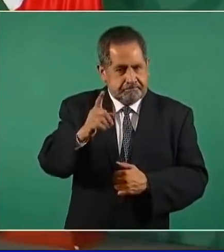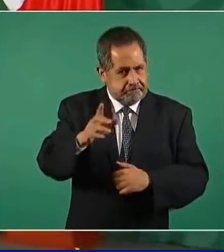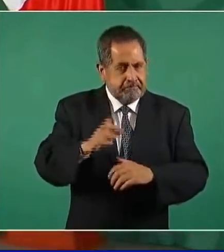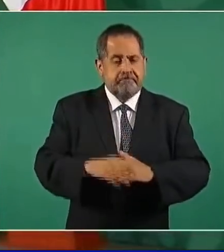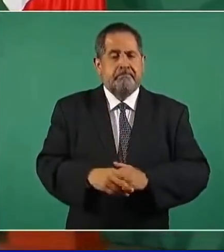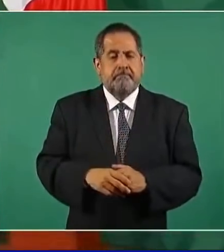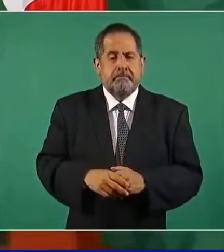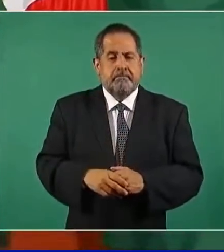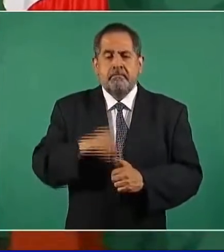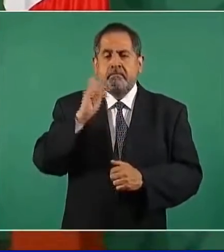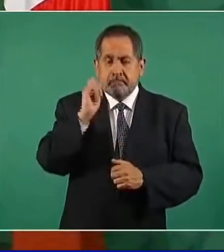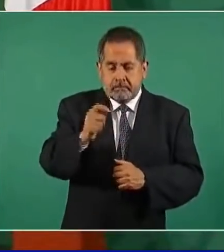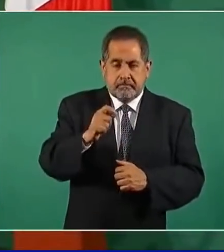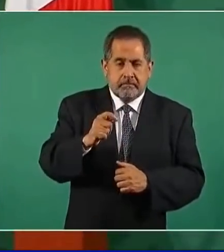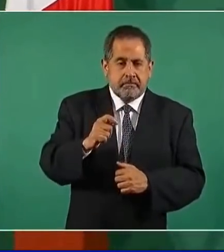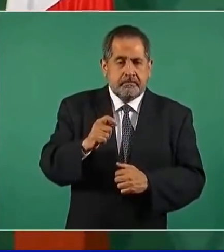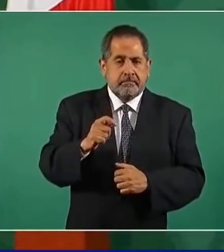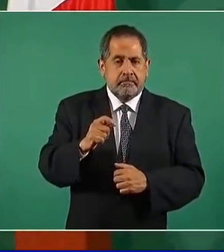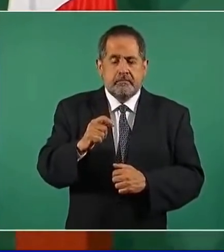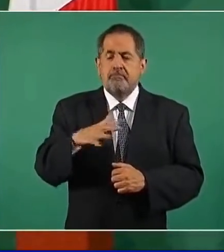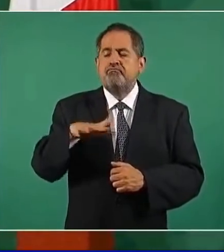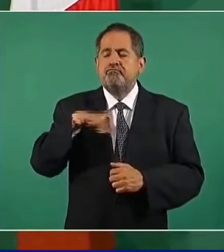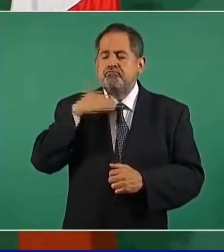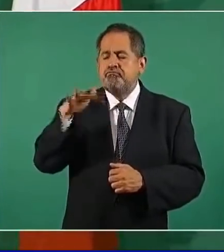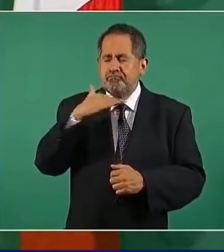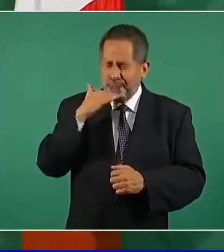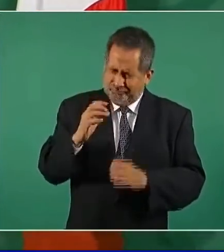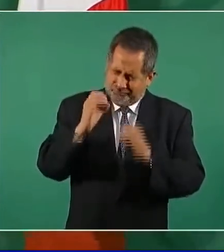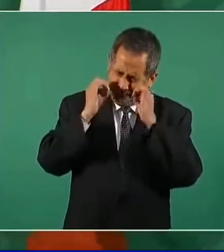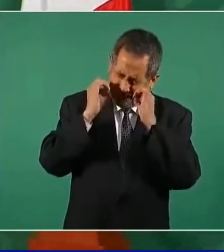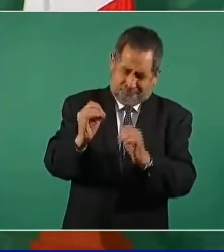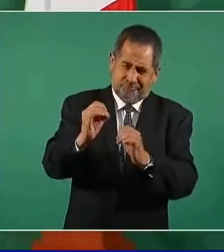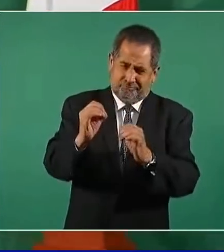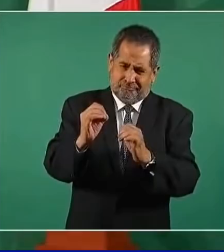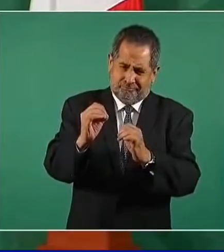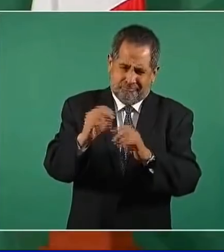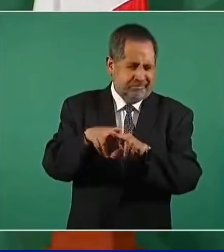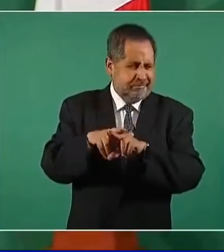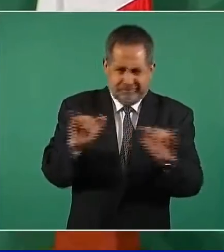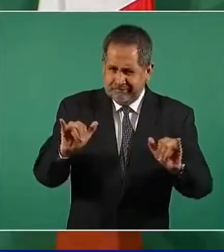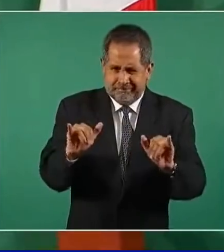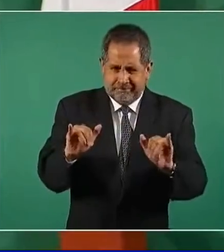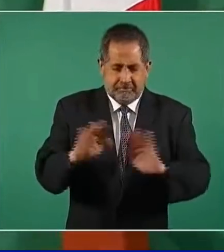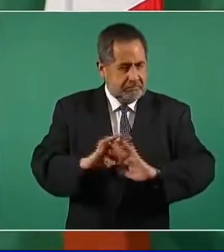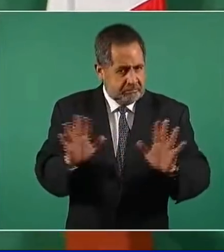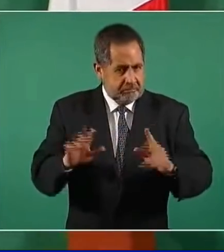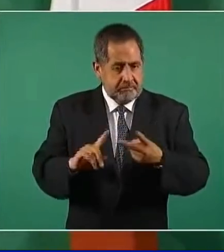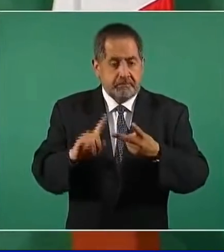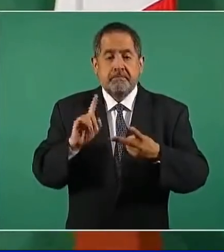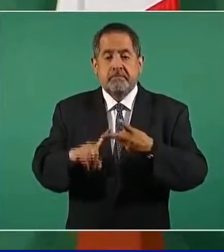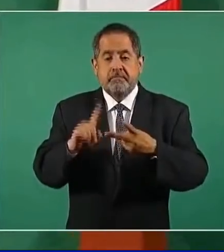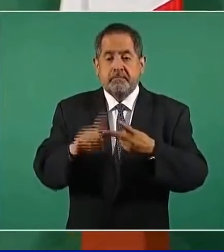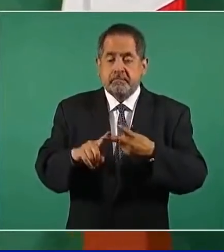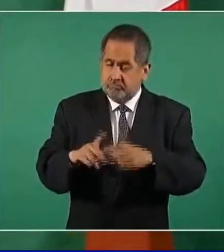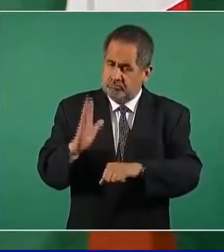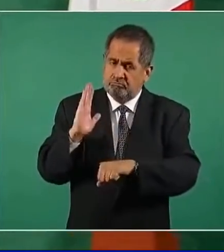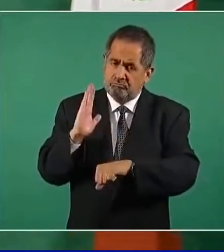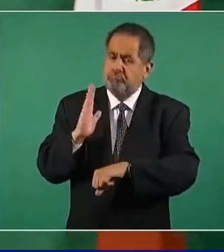Entonces, la fórmula es cero corrupción, cero impunidad